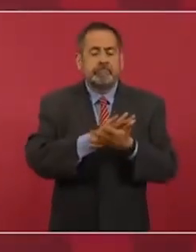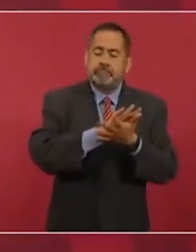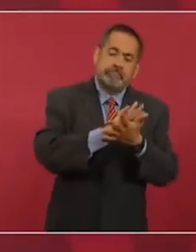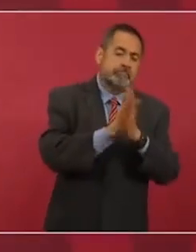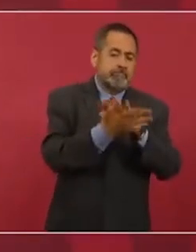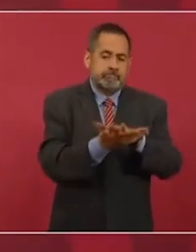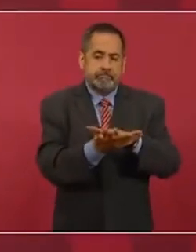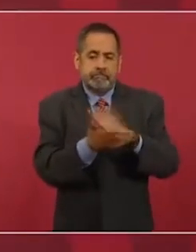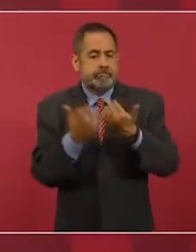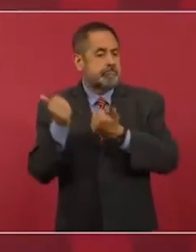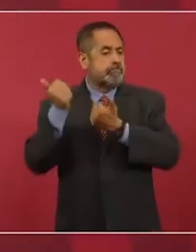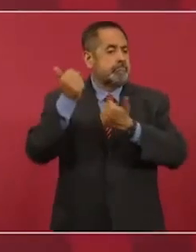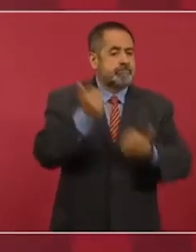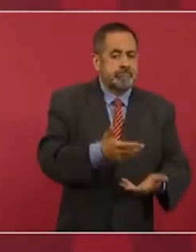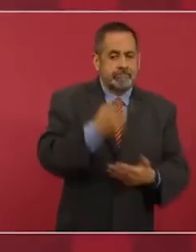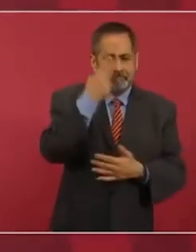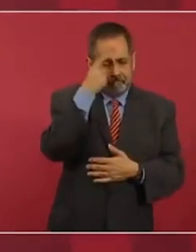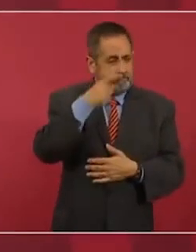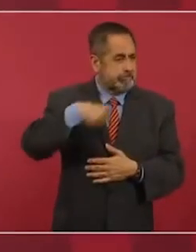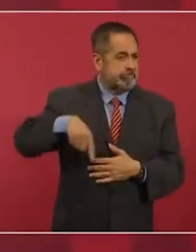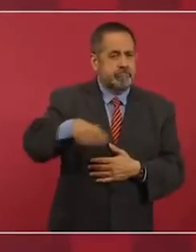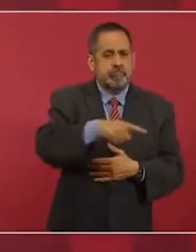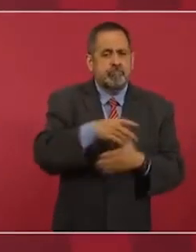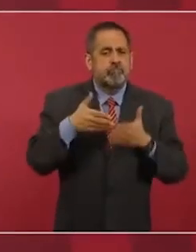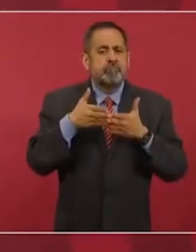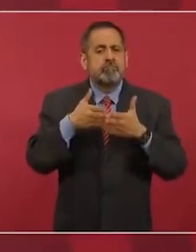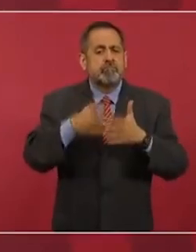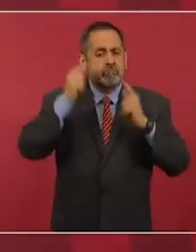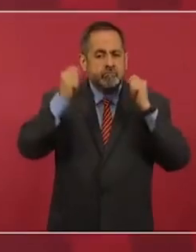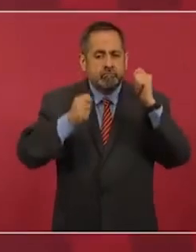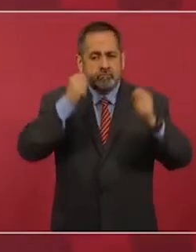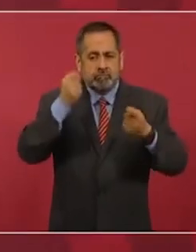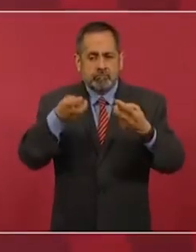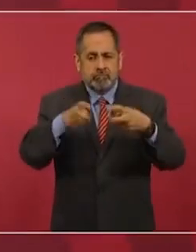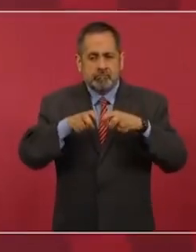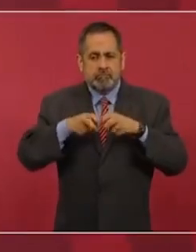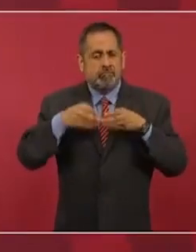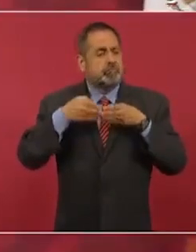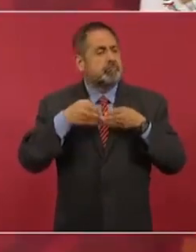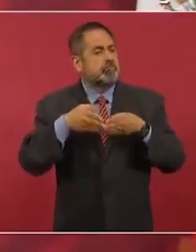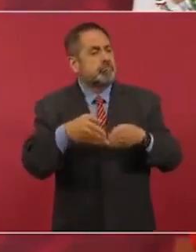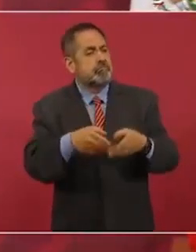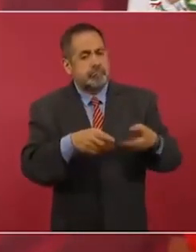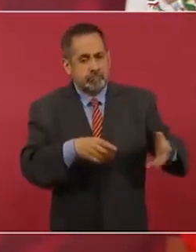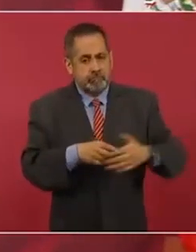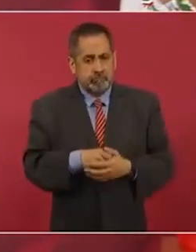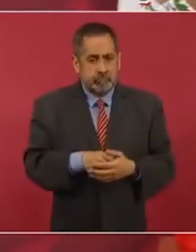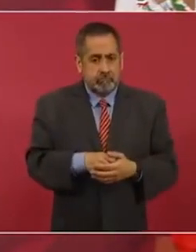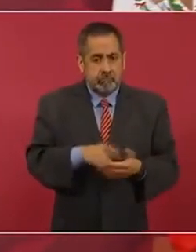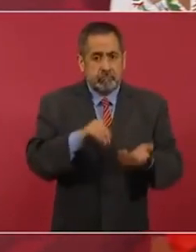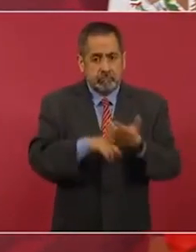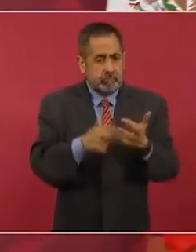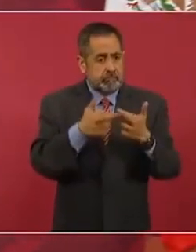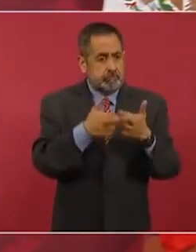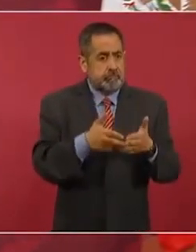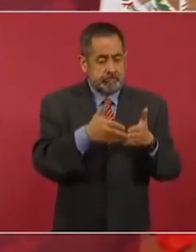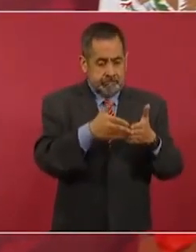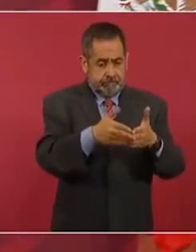conviértelo en un puerto para cruceros, tiene calado